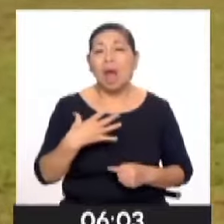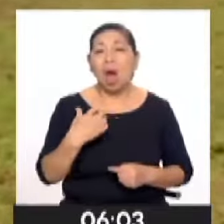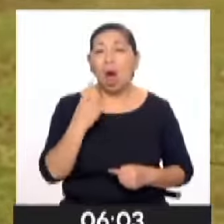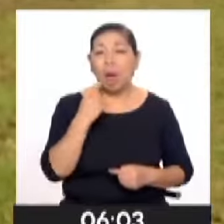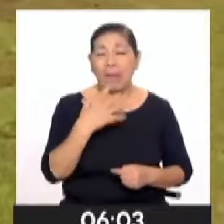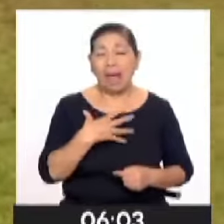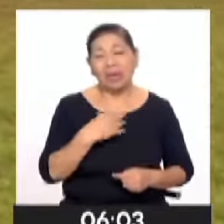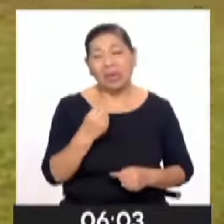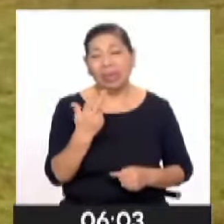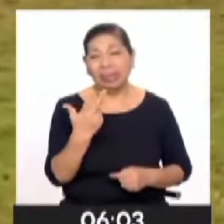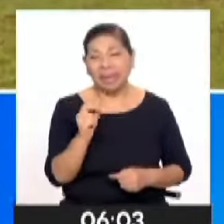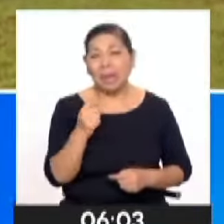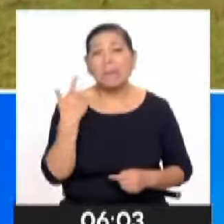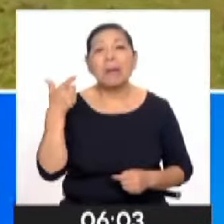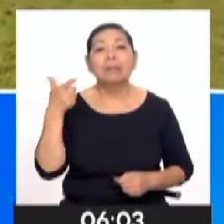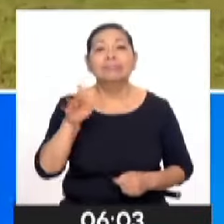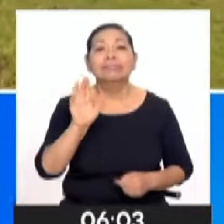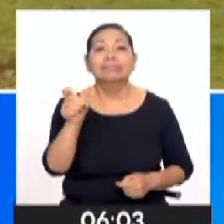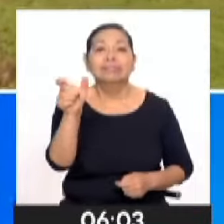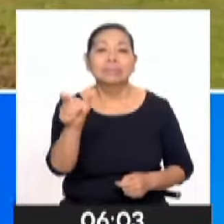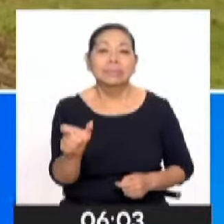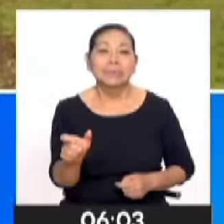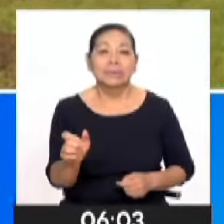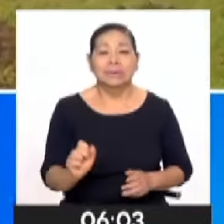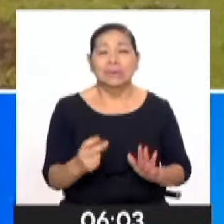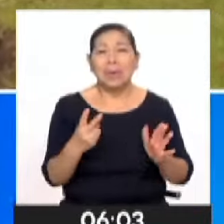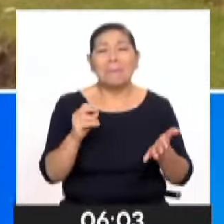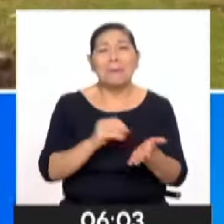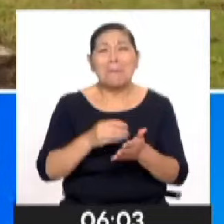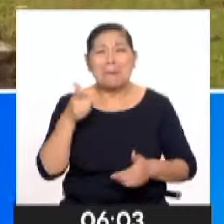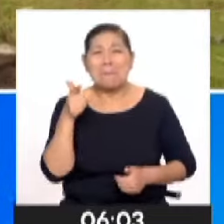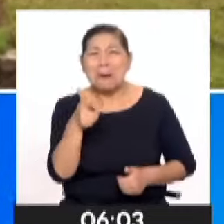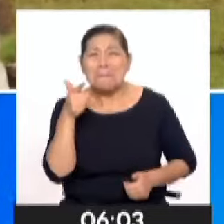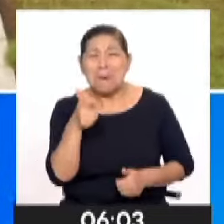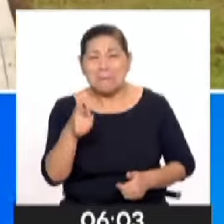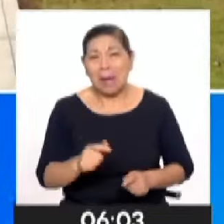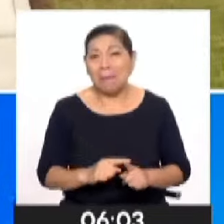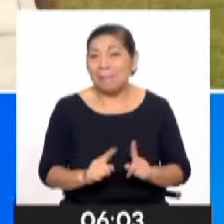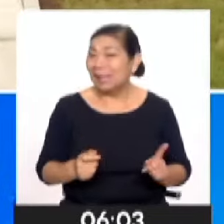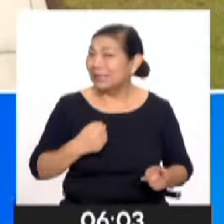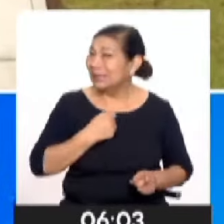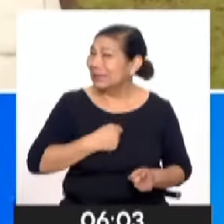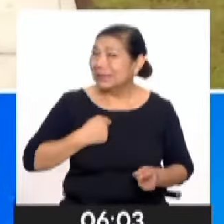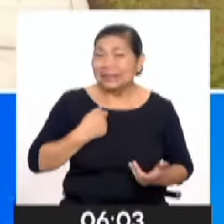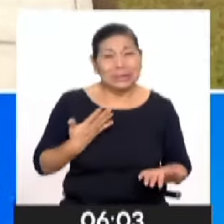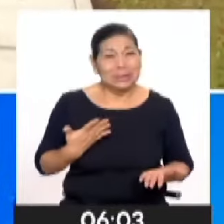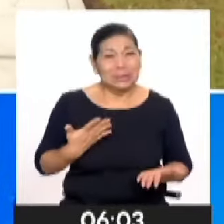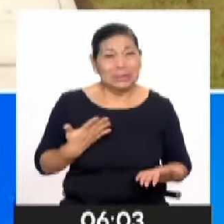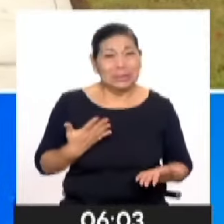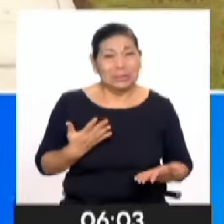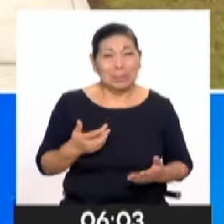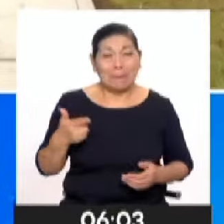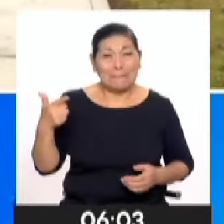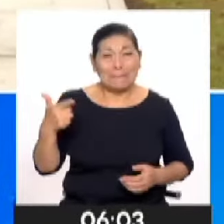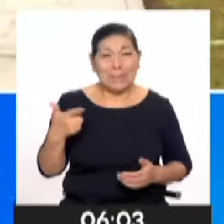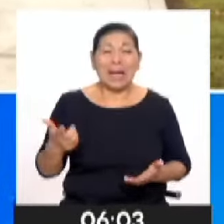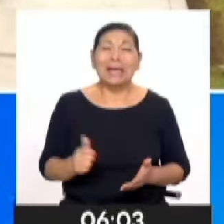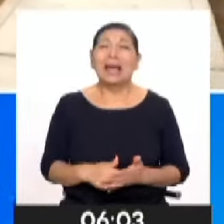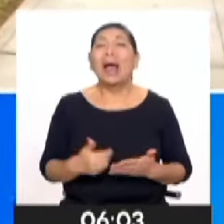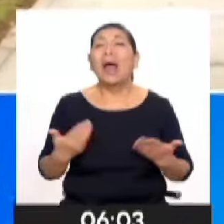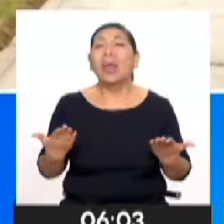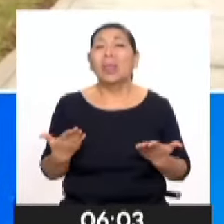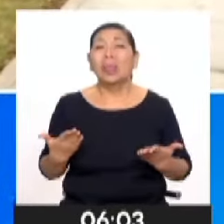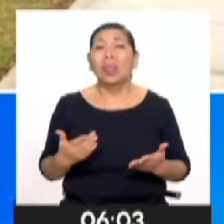treinta años para dispararle siete veces y Lamentablemente una de estas balas le cayó